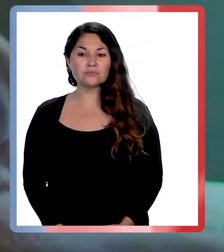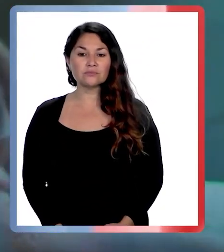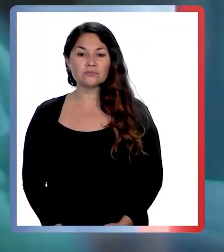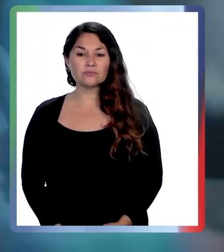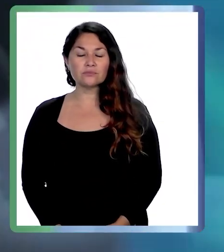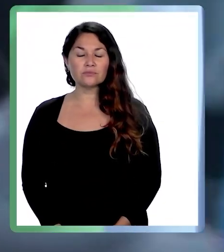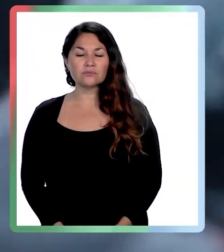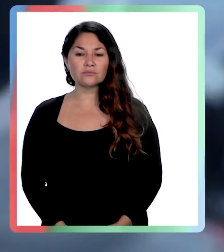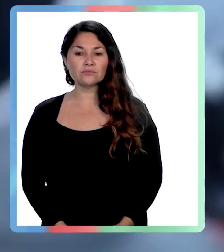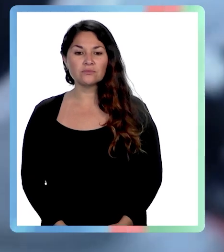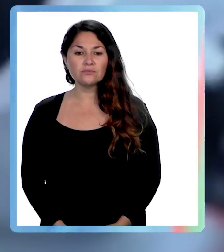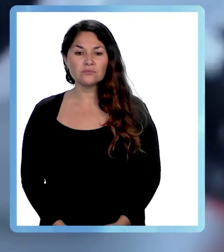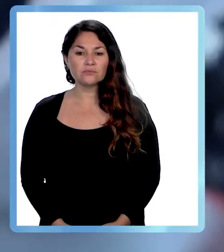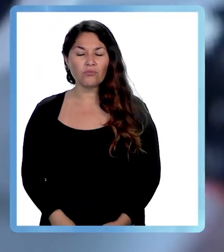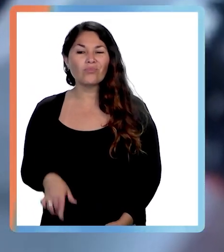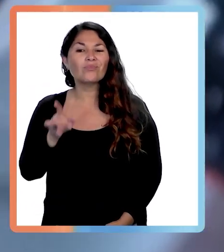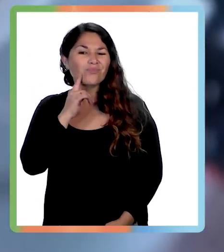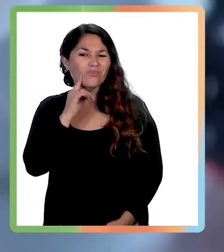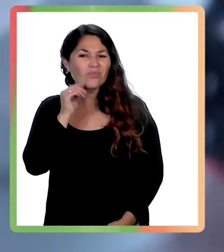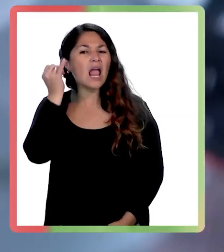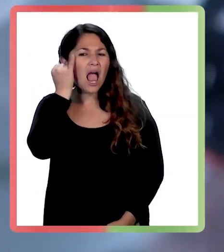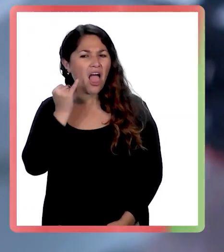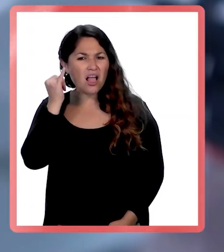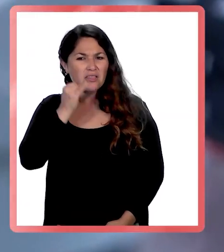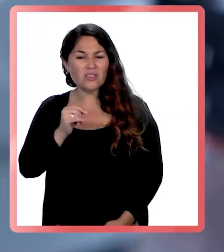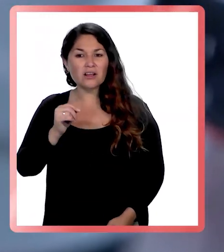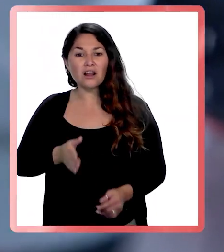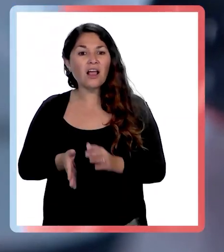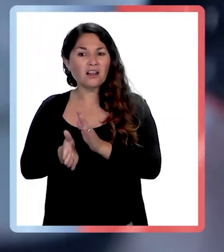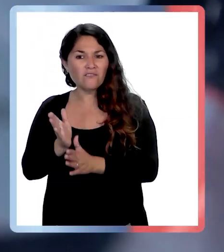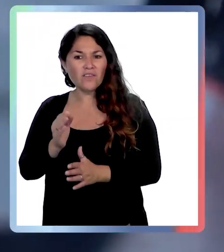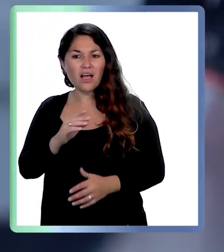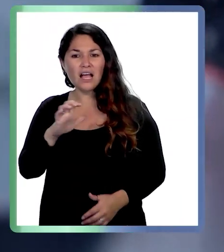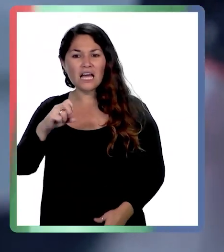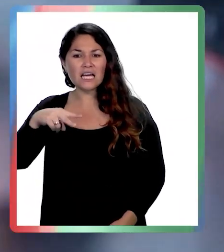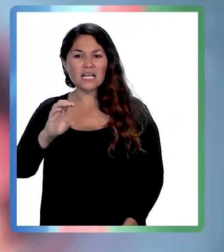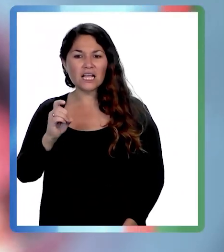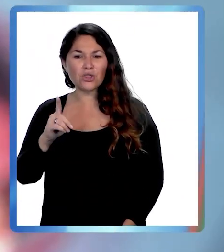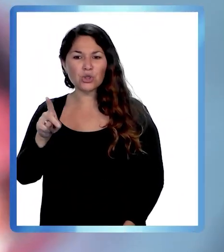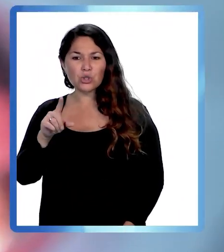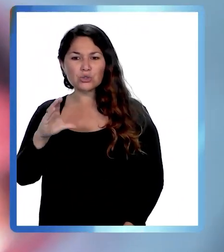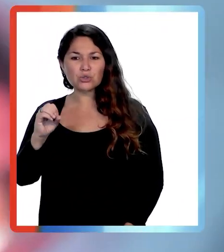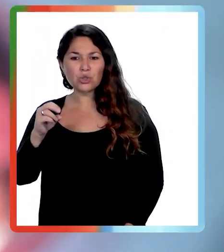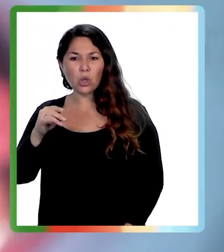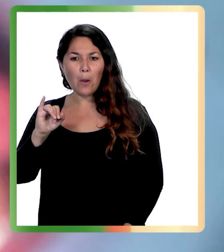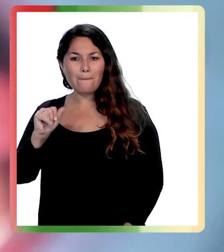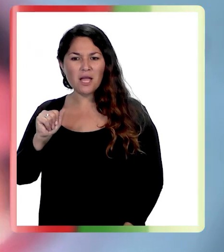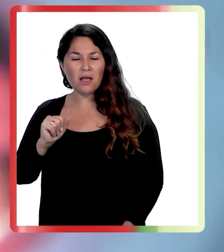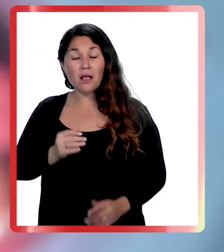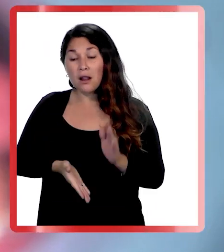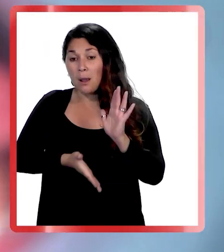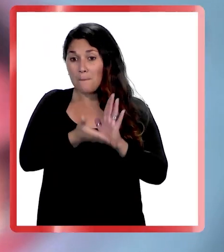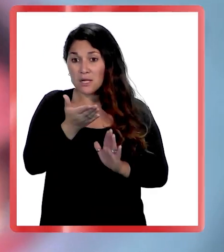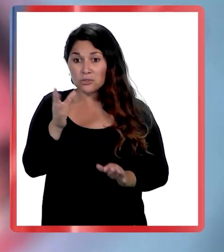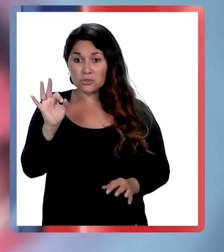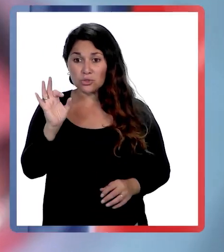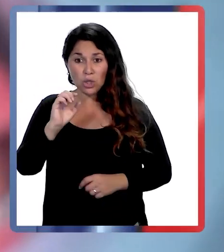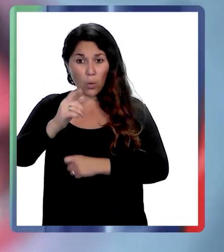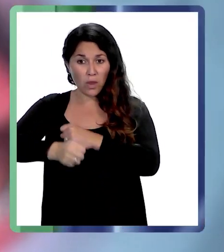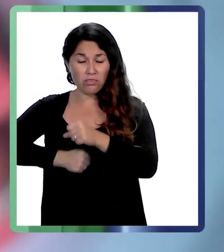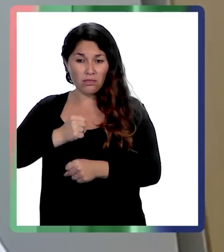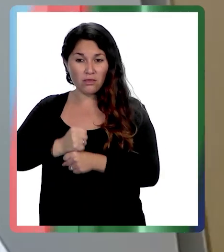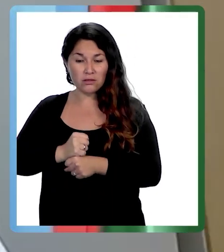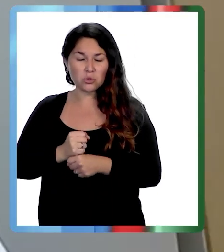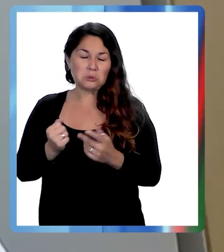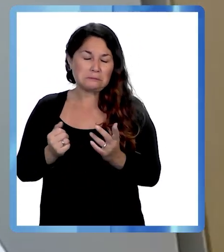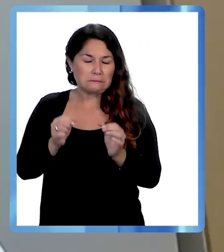de asimilarla en la idea de decir, bueno, este paciente tiene que ir a una endoscopía cuando tiene una edad mayor de 50 años probablemente, porque uno va a decir,